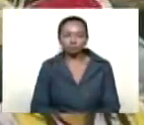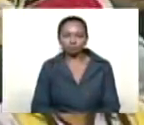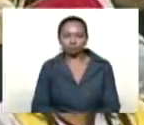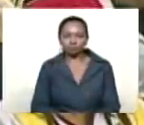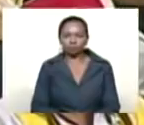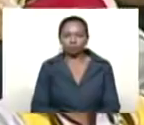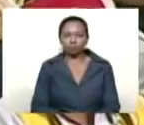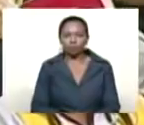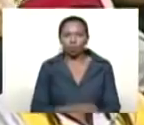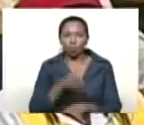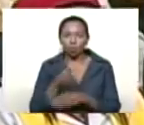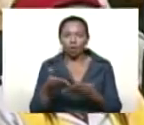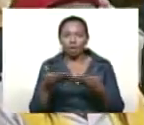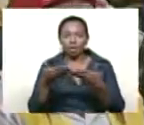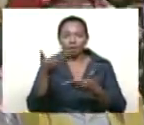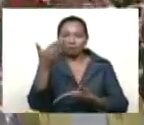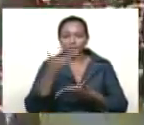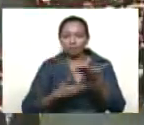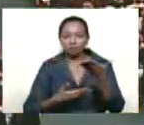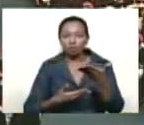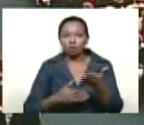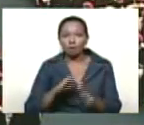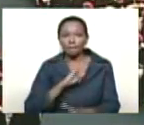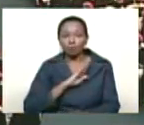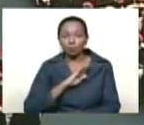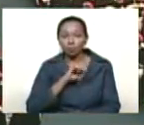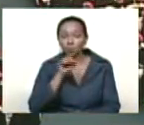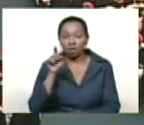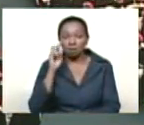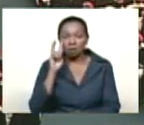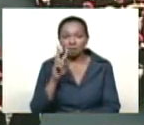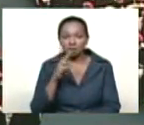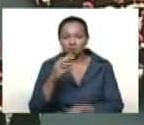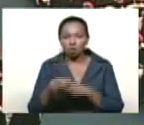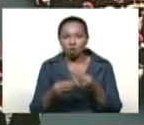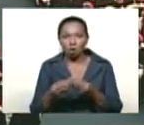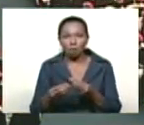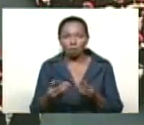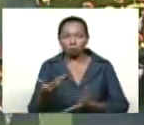Les voy a entregar el título. Ustedes van a ver, estaré aquí